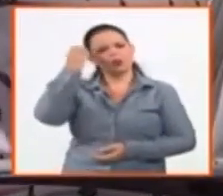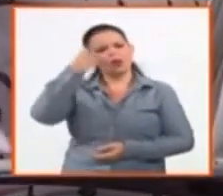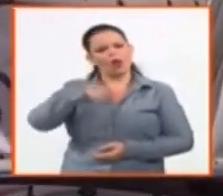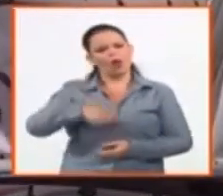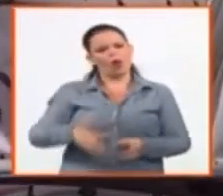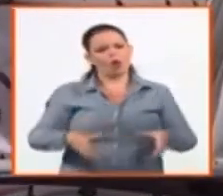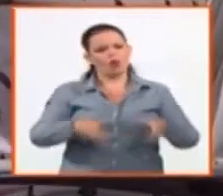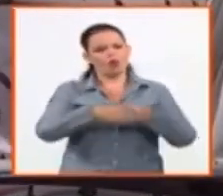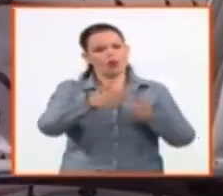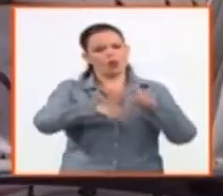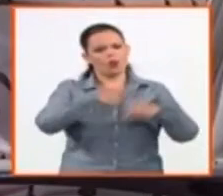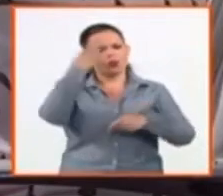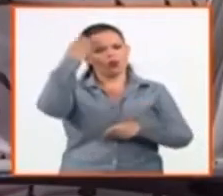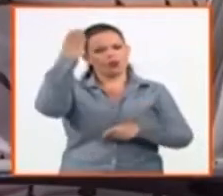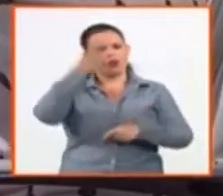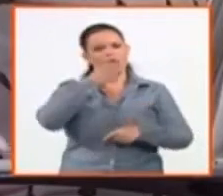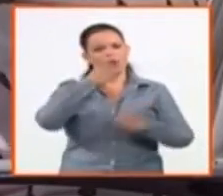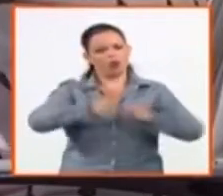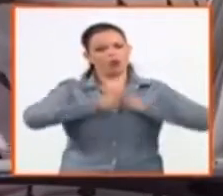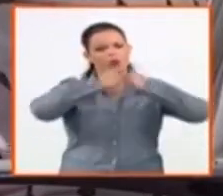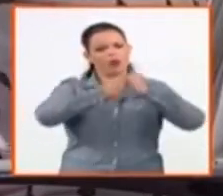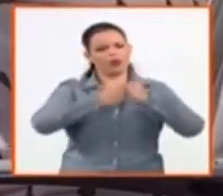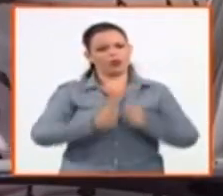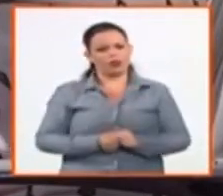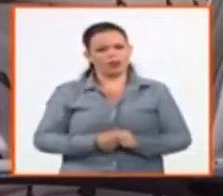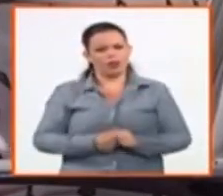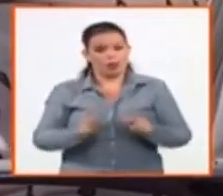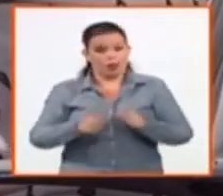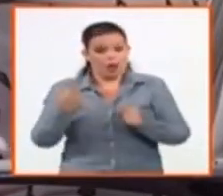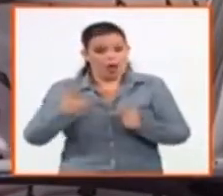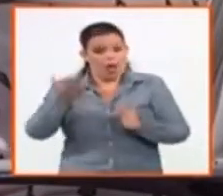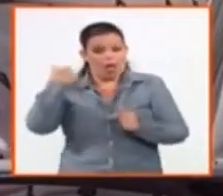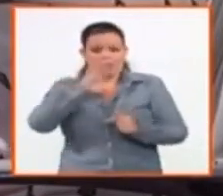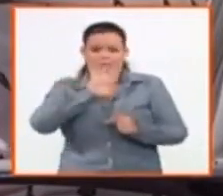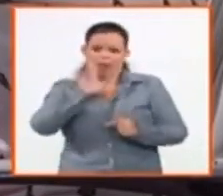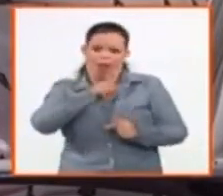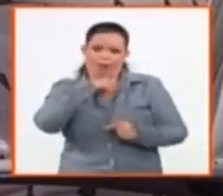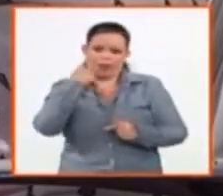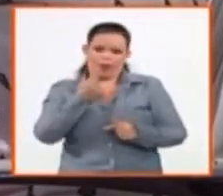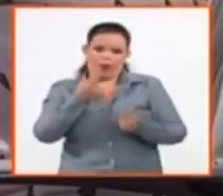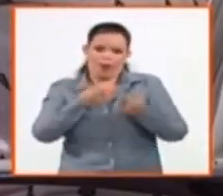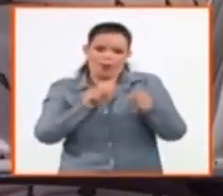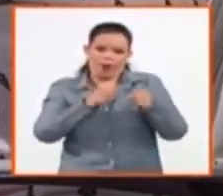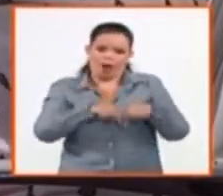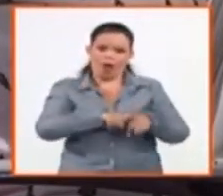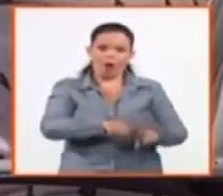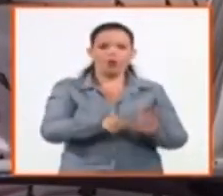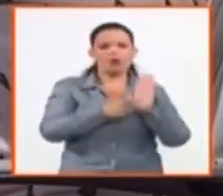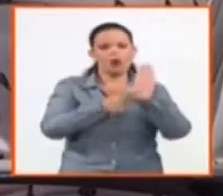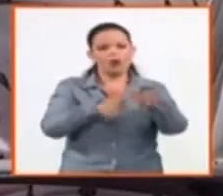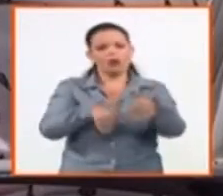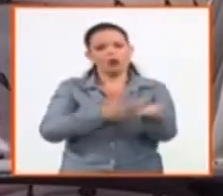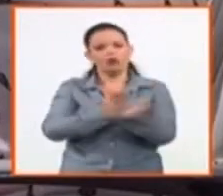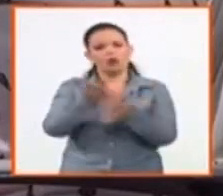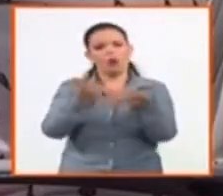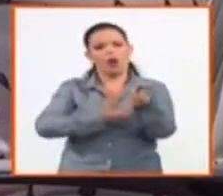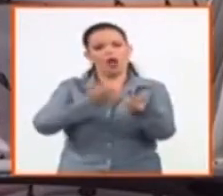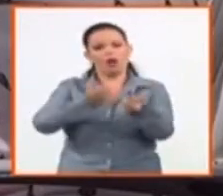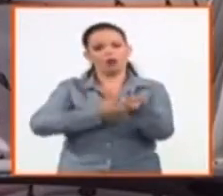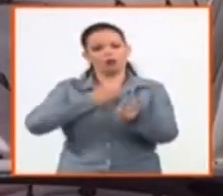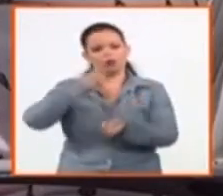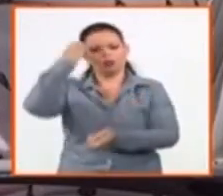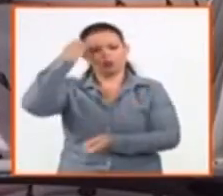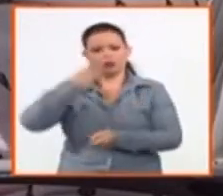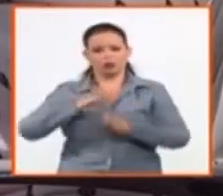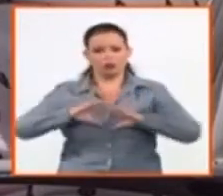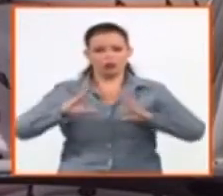que supuestamente fue desplazada, fue derrotada, pero que, bueno, ha dado a conocer de que se mantiene en pie, tomando en cuenta, bueno, todo lo que pueden aplicar